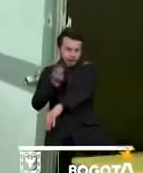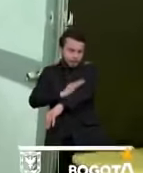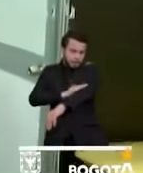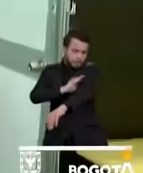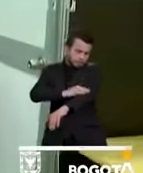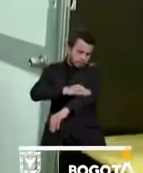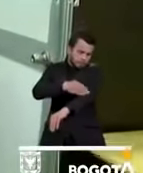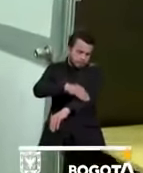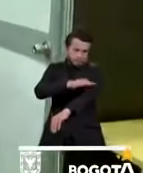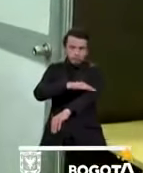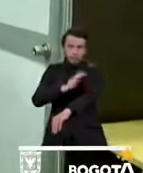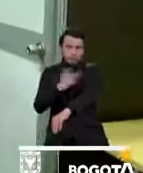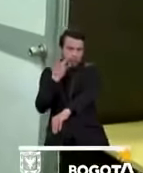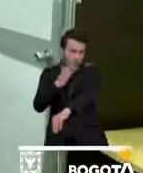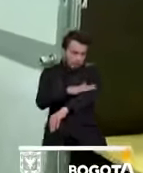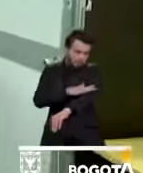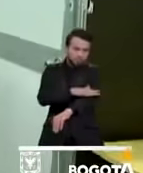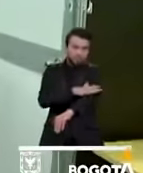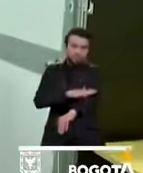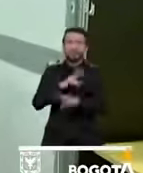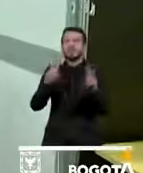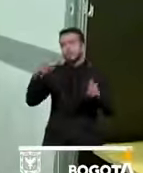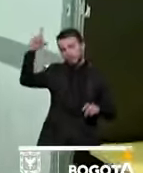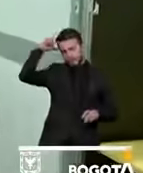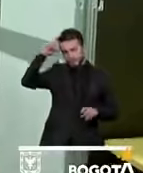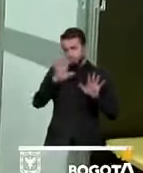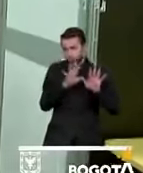Okay. Ahora que vemos son los pacientes de enfermería, digamos. De